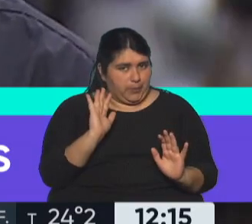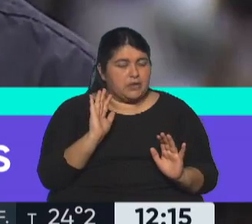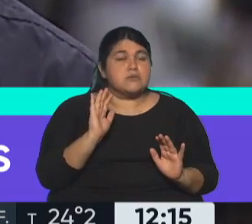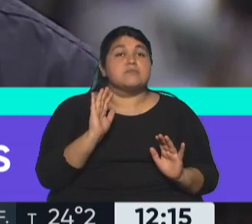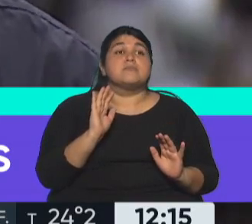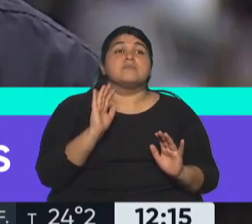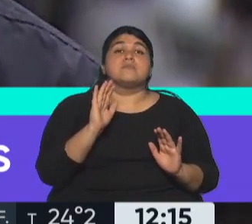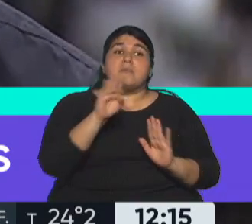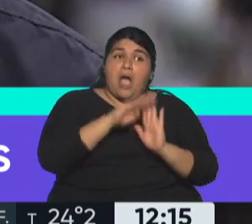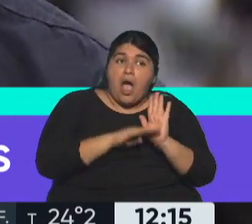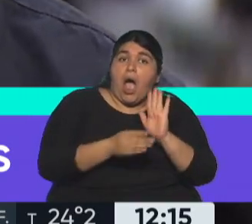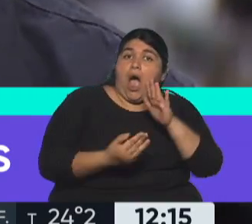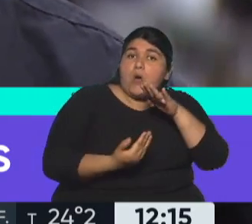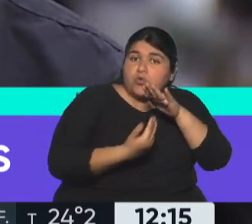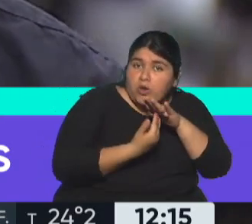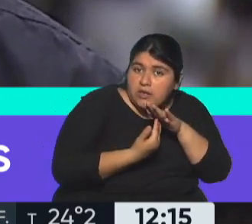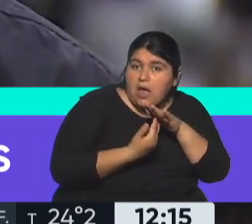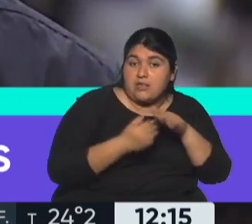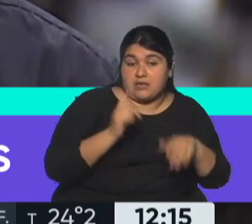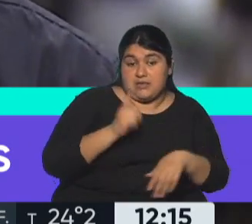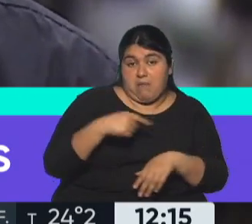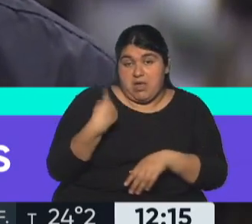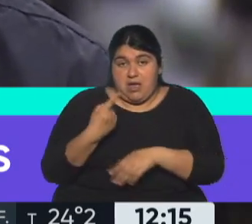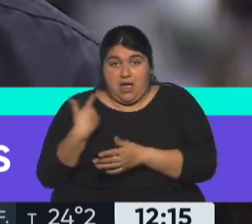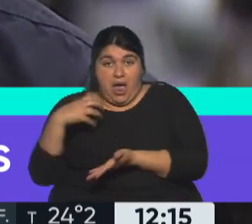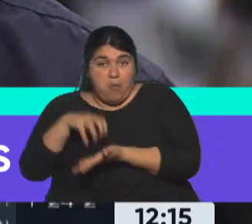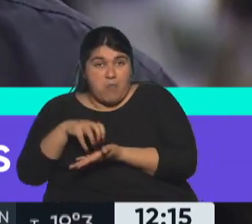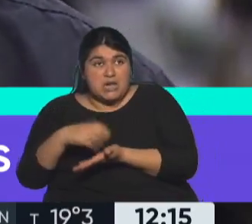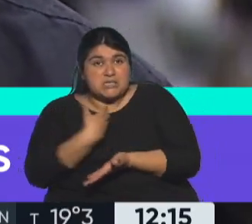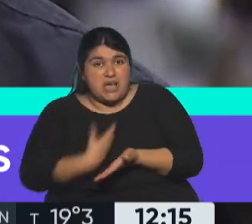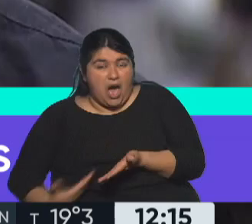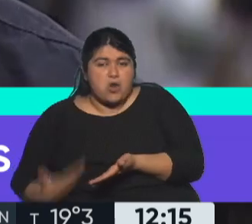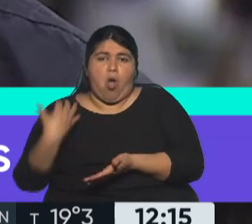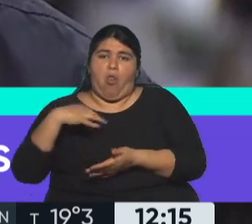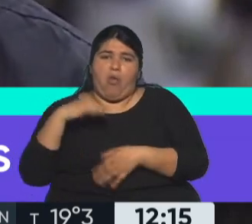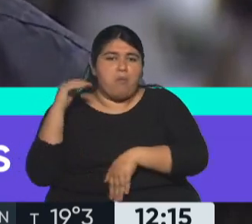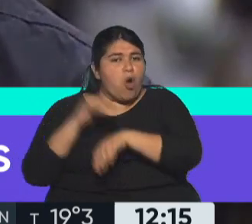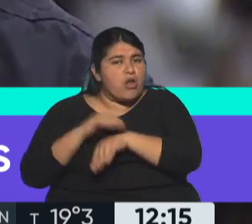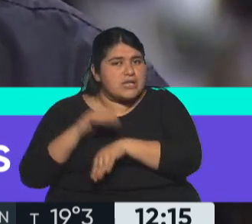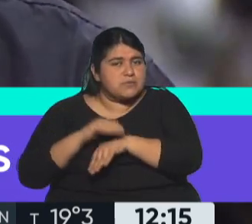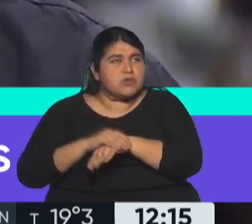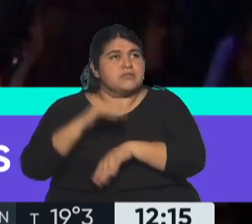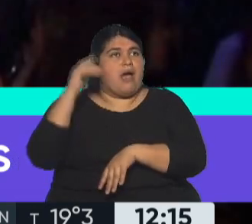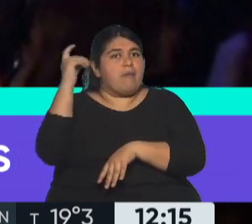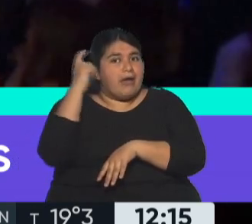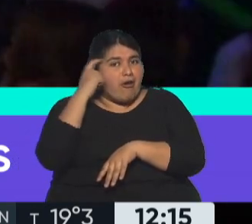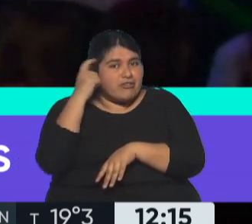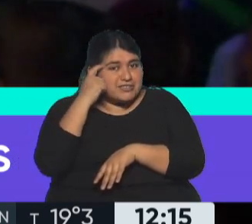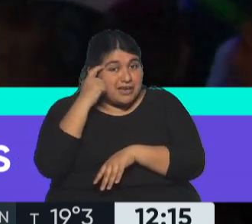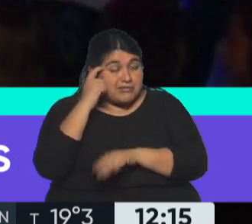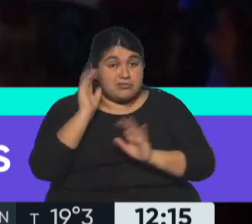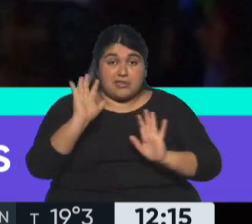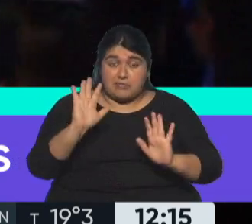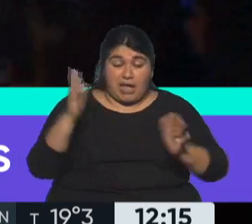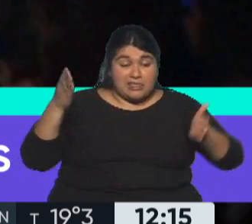las autoridades y a través de nosotros, los empresarios de anoche, que tenemos que ser responsables y conscientes que todavía seguimos